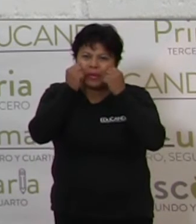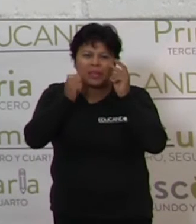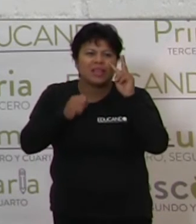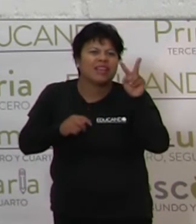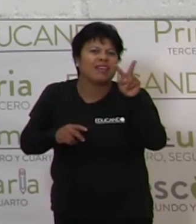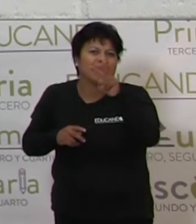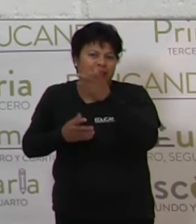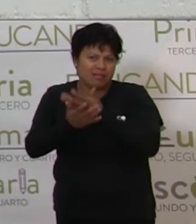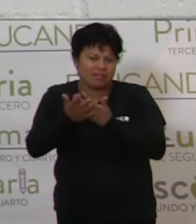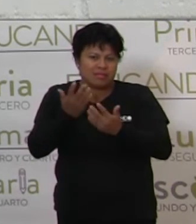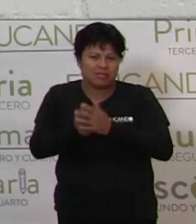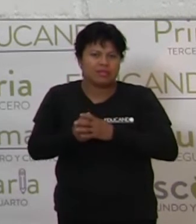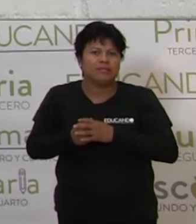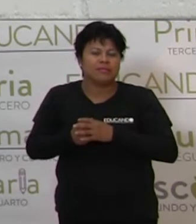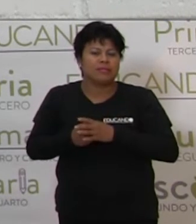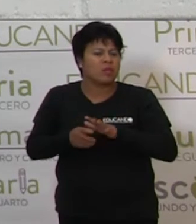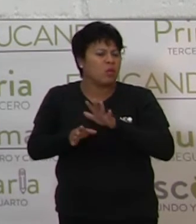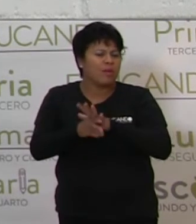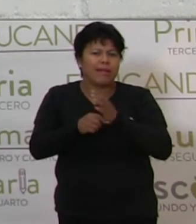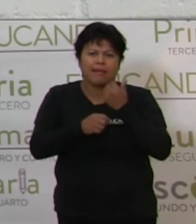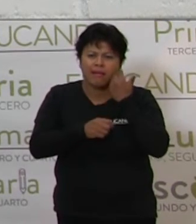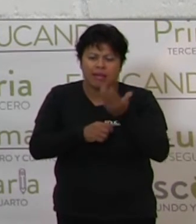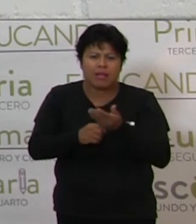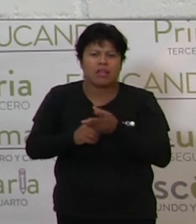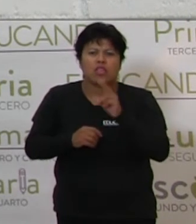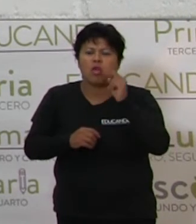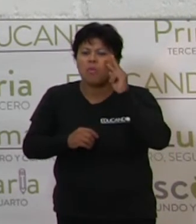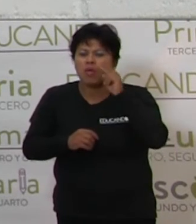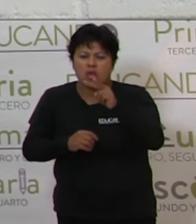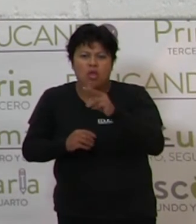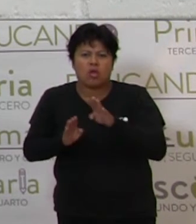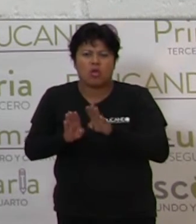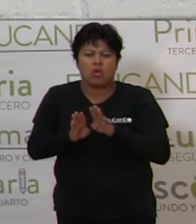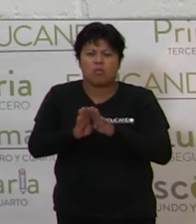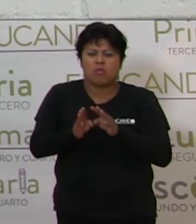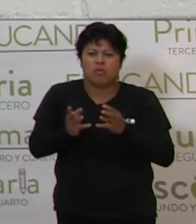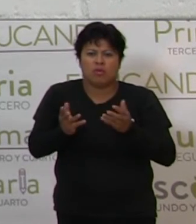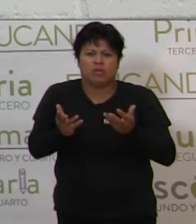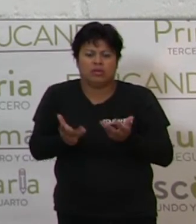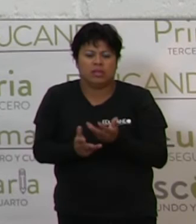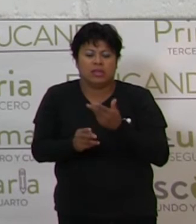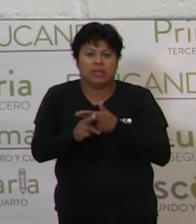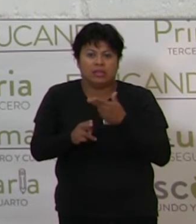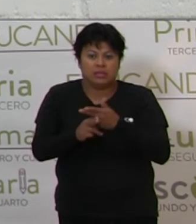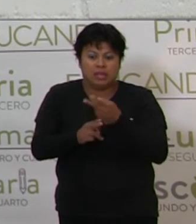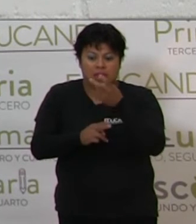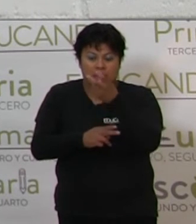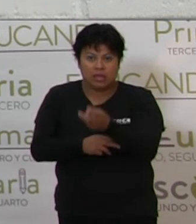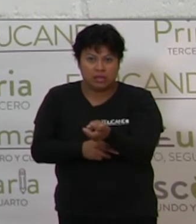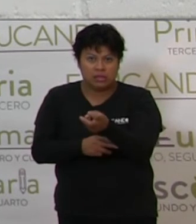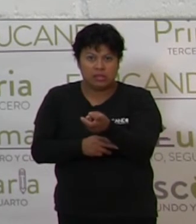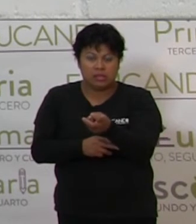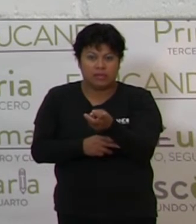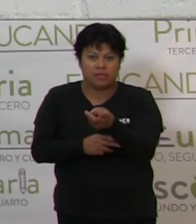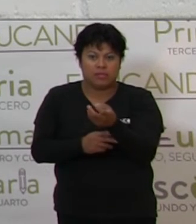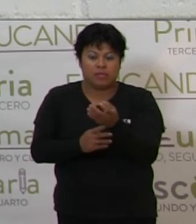decía. De cualquier modo, no dio tregua a su esposo hasta que